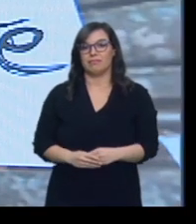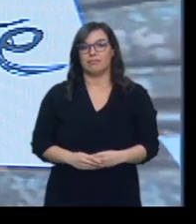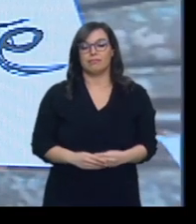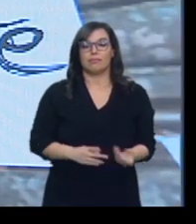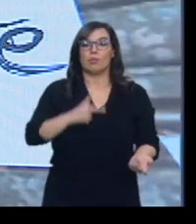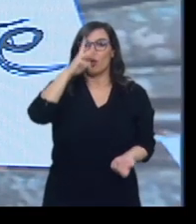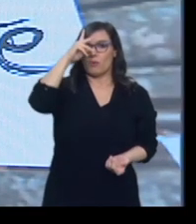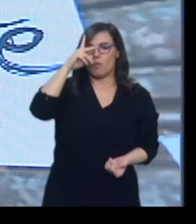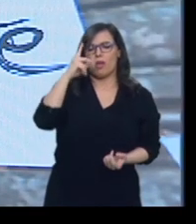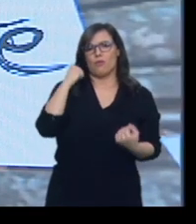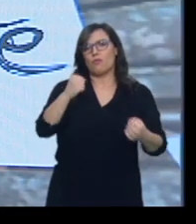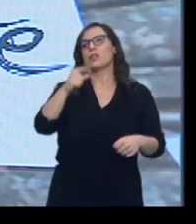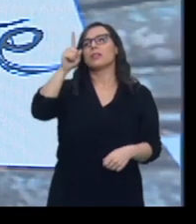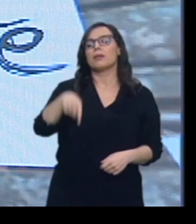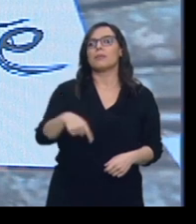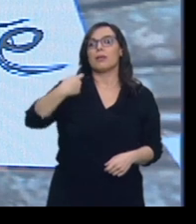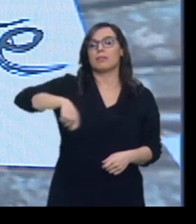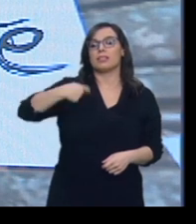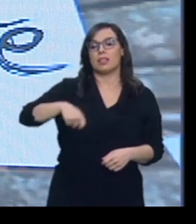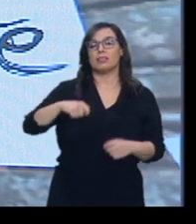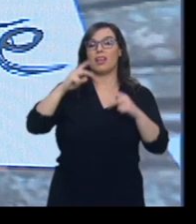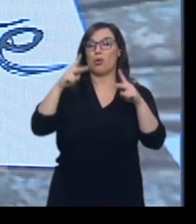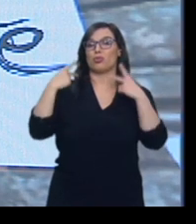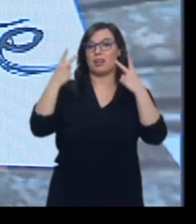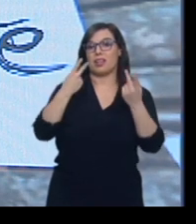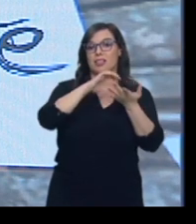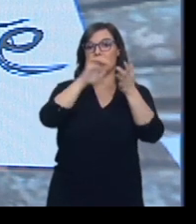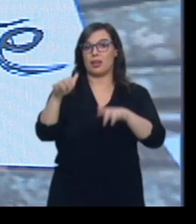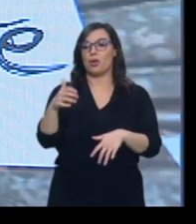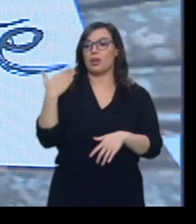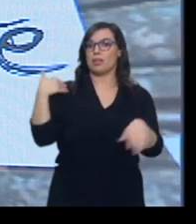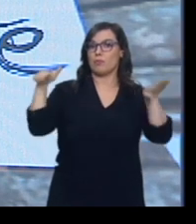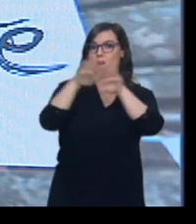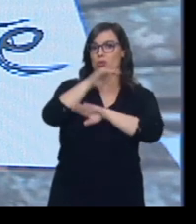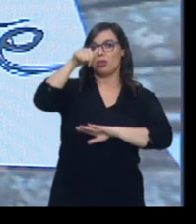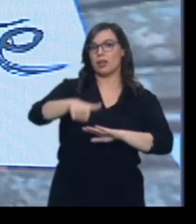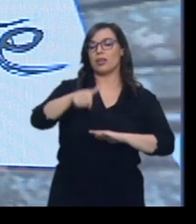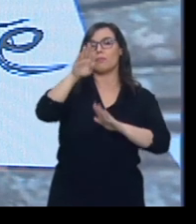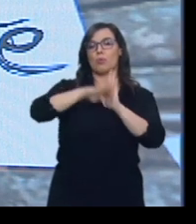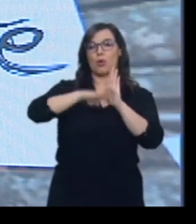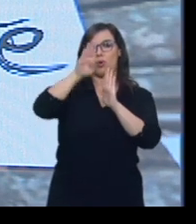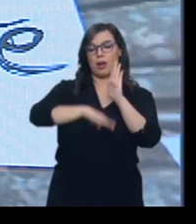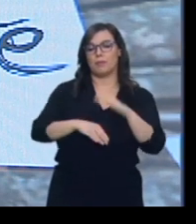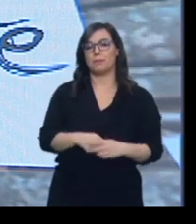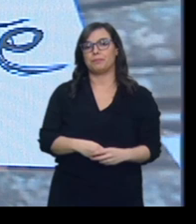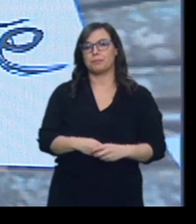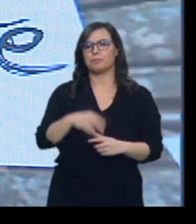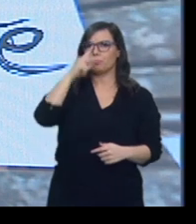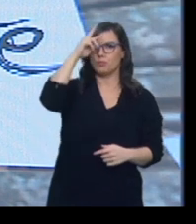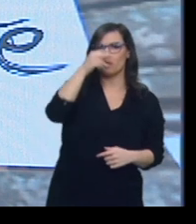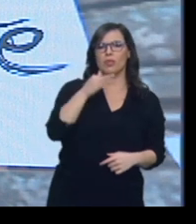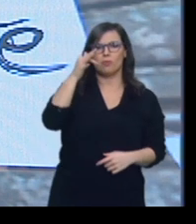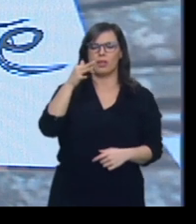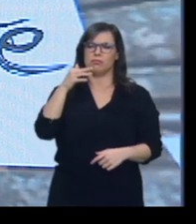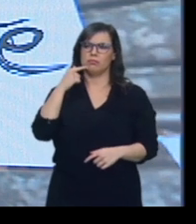se mostró anoche el presidente de los hosteleros de Castilla y León en el programa Cuestión de Prioridades. Preocupado y muy crítico con esa